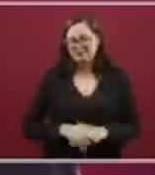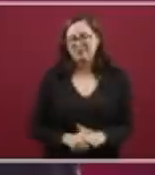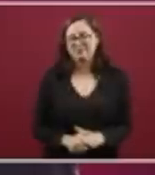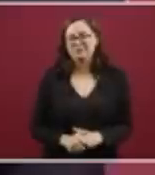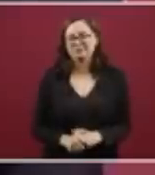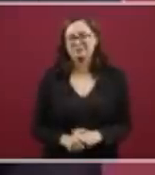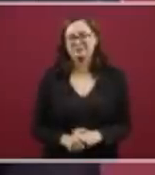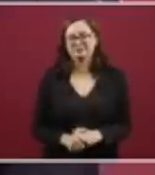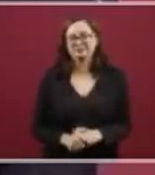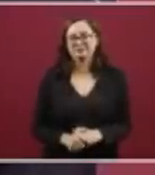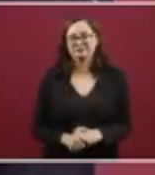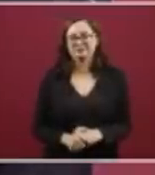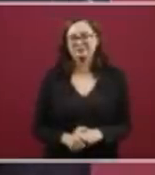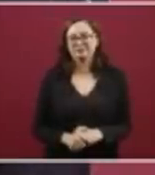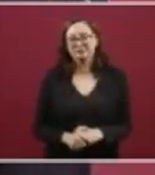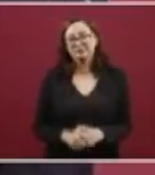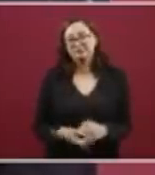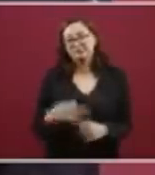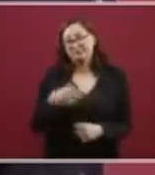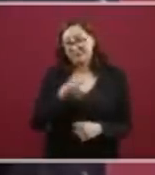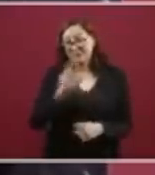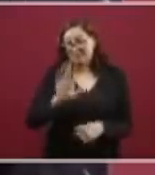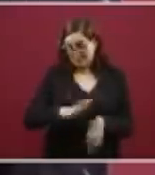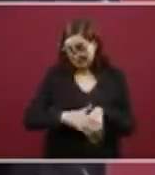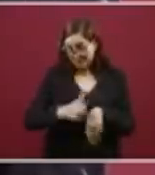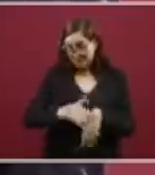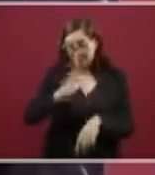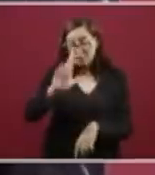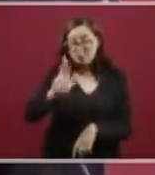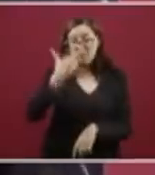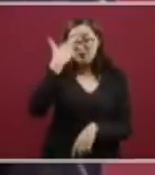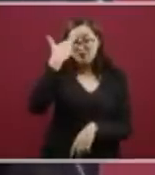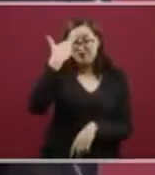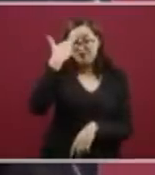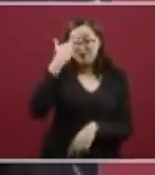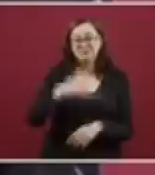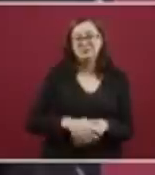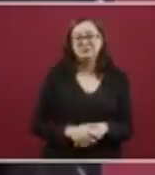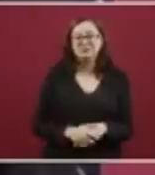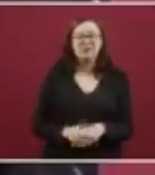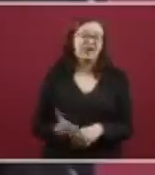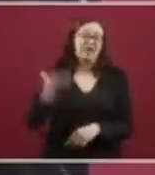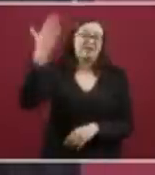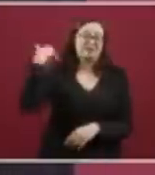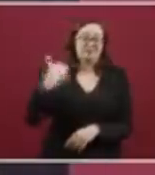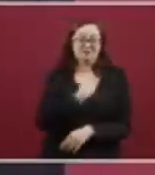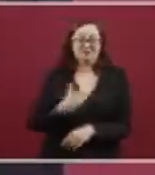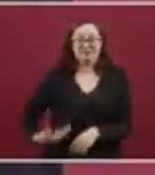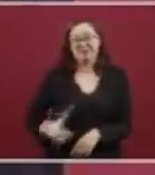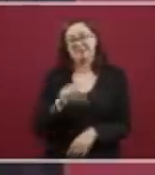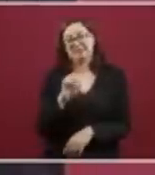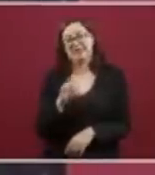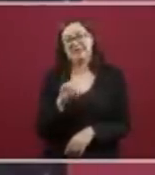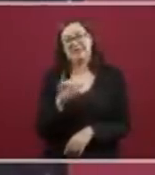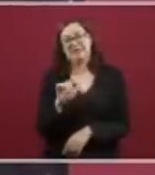Nada más les recuerdo que en el primer trimestre del inicio del gobierno de Zedillo